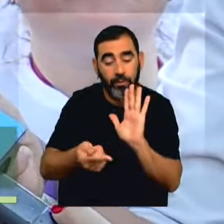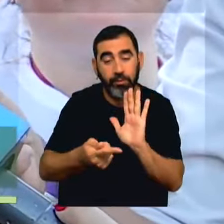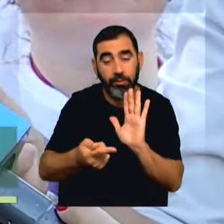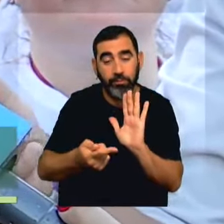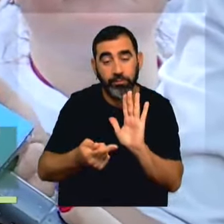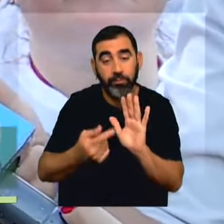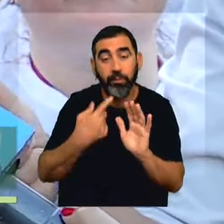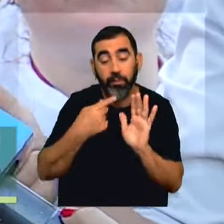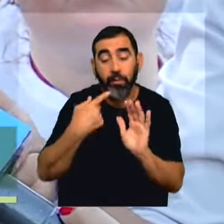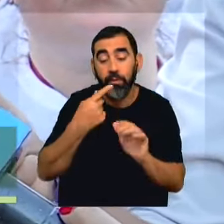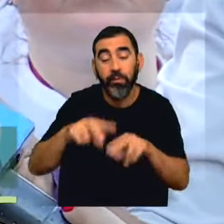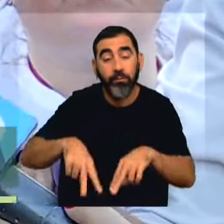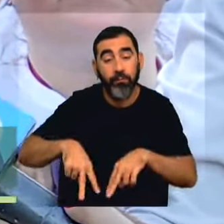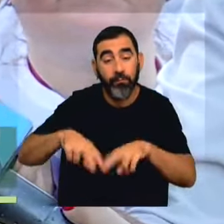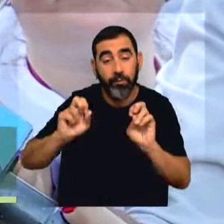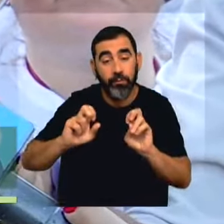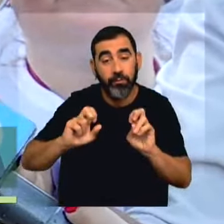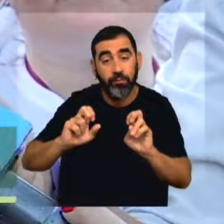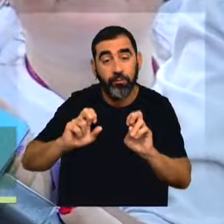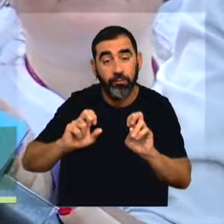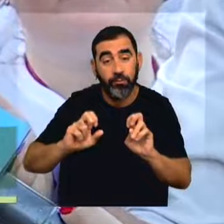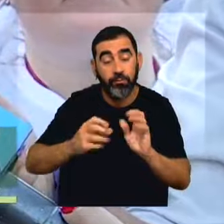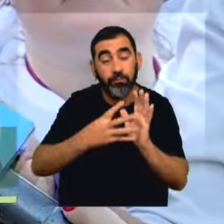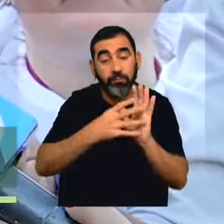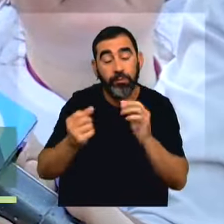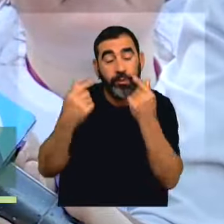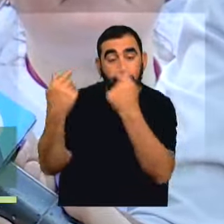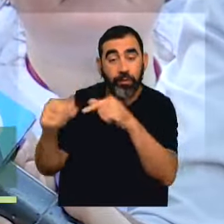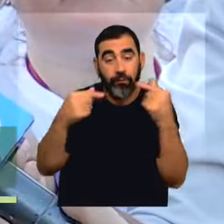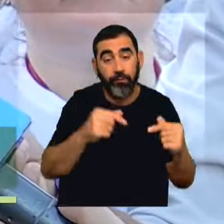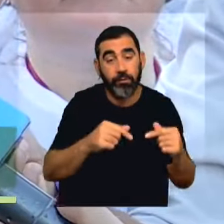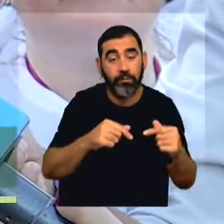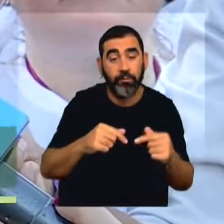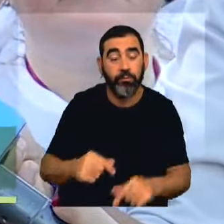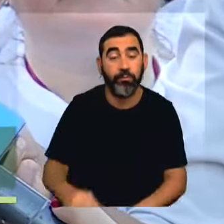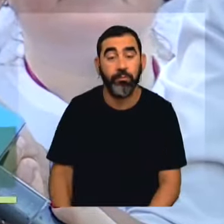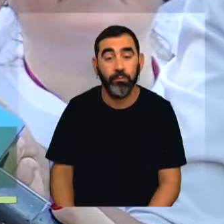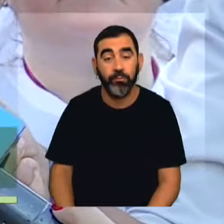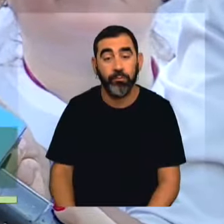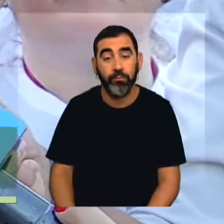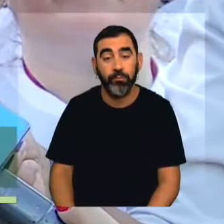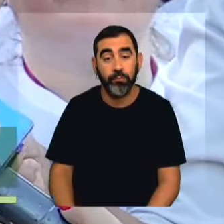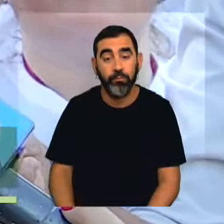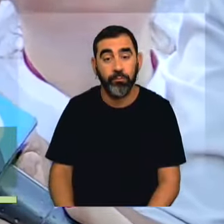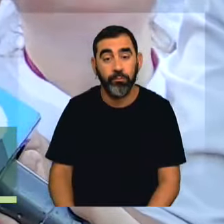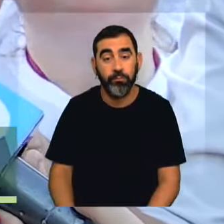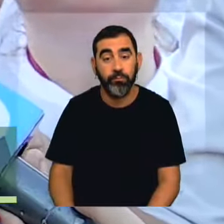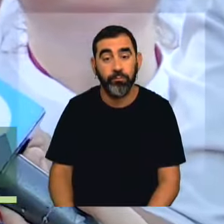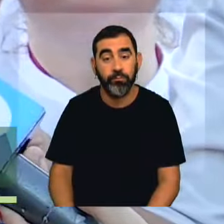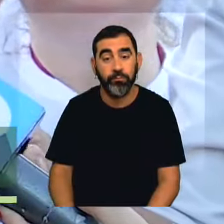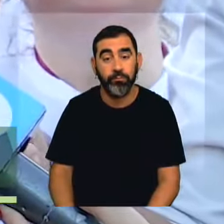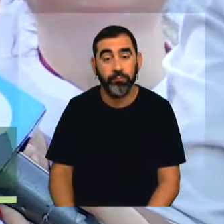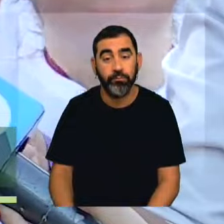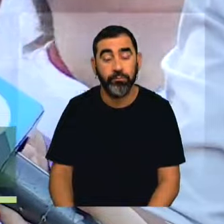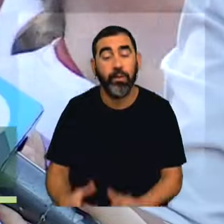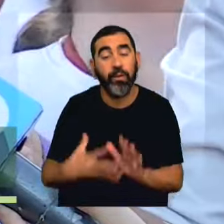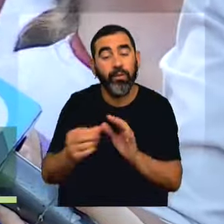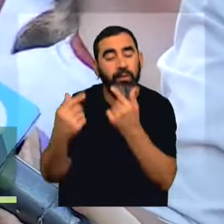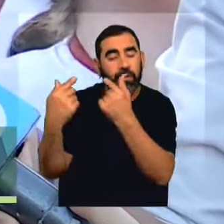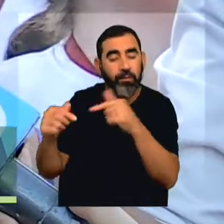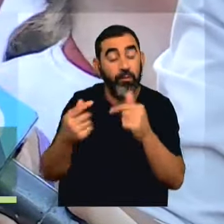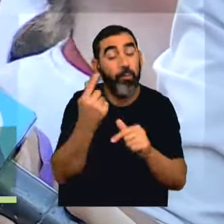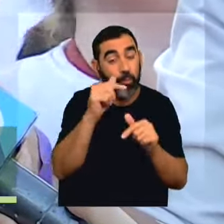dice la investigación estaba interpretada diferente al Espíritu inicial de la de la resolución además por esa